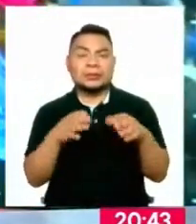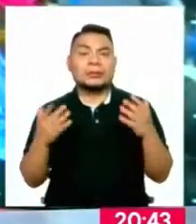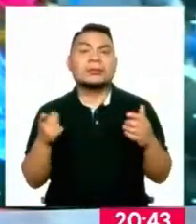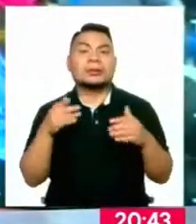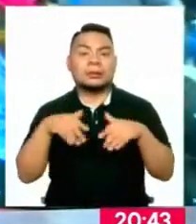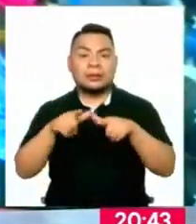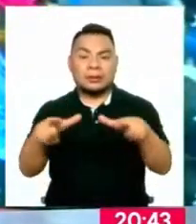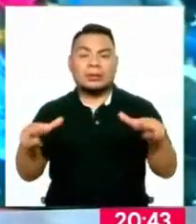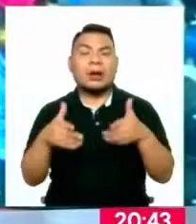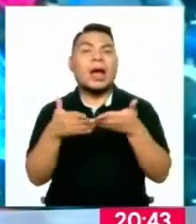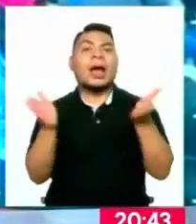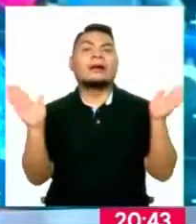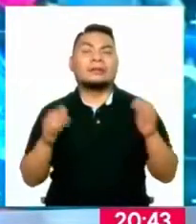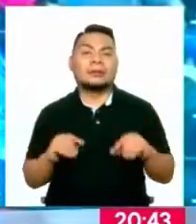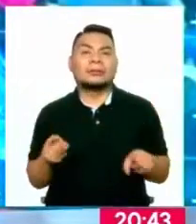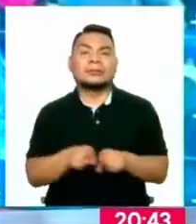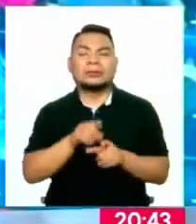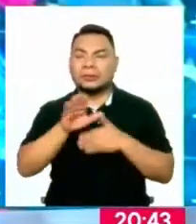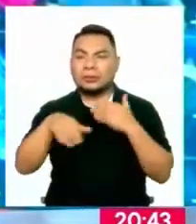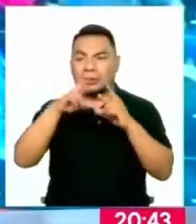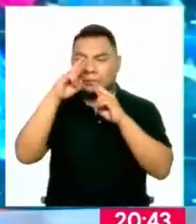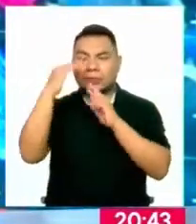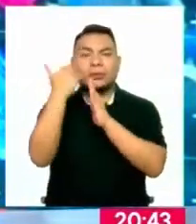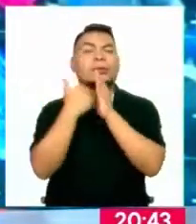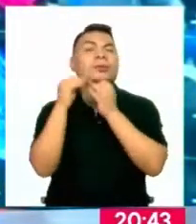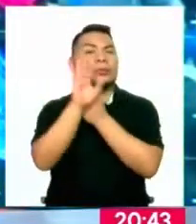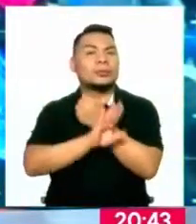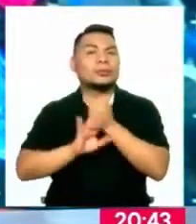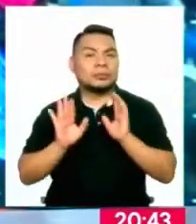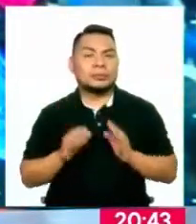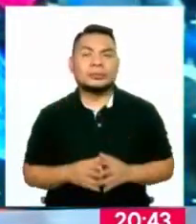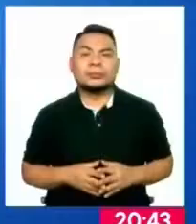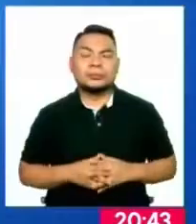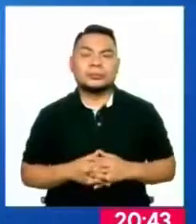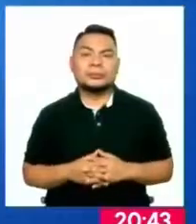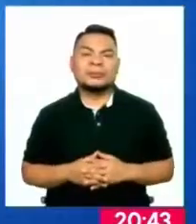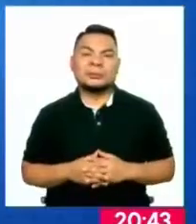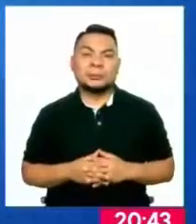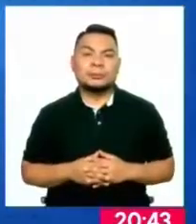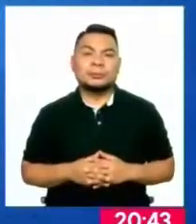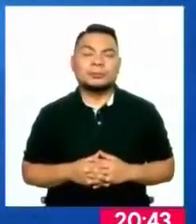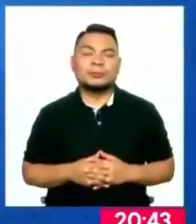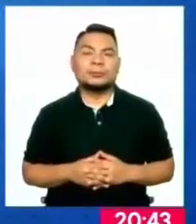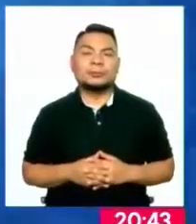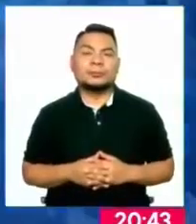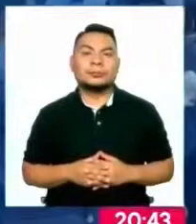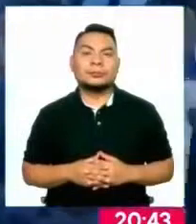desarrolla en un espacio abierto y cumpliendo con todos los protocolos de bioseguridad.